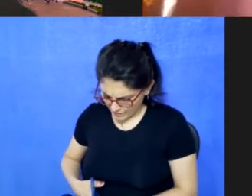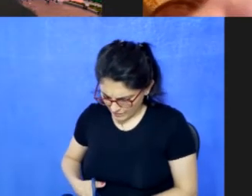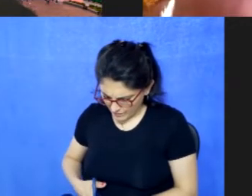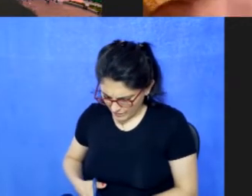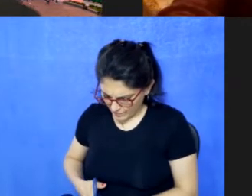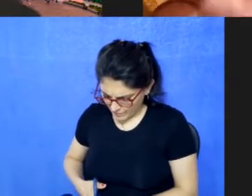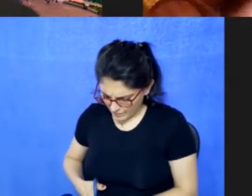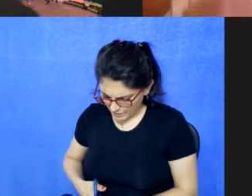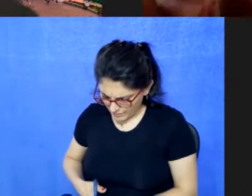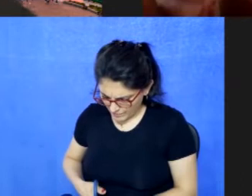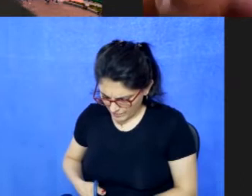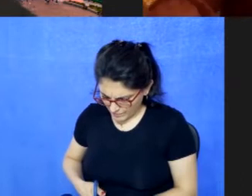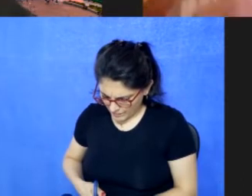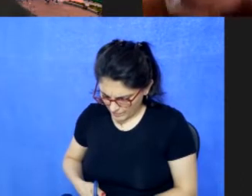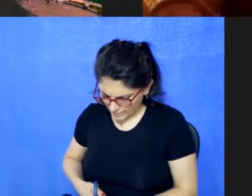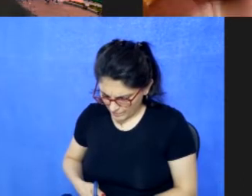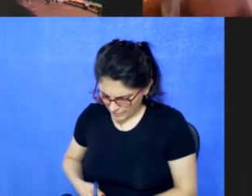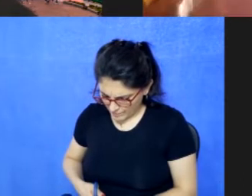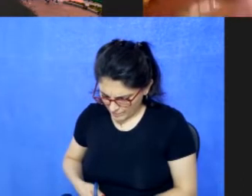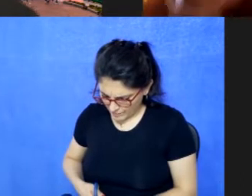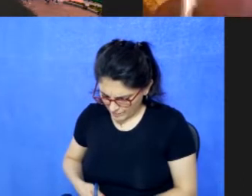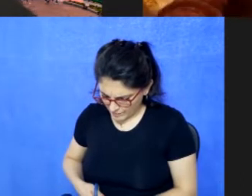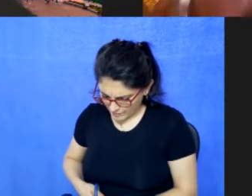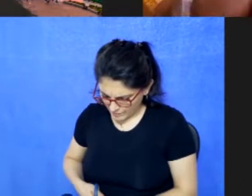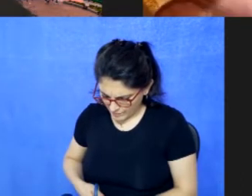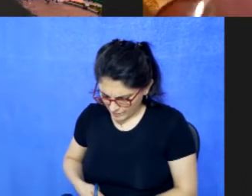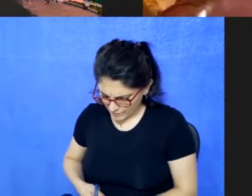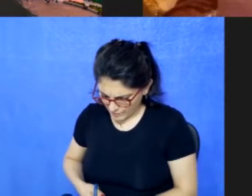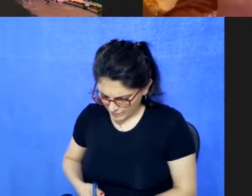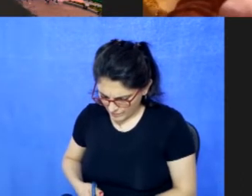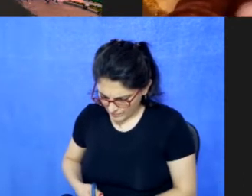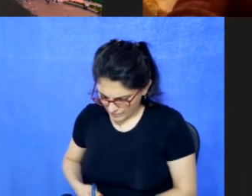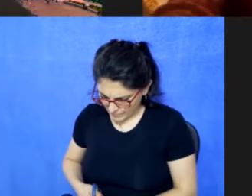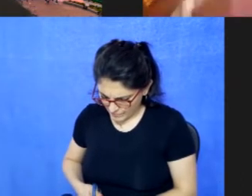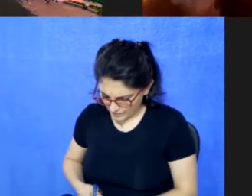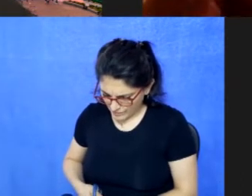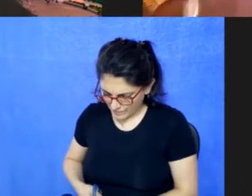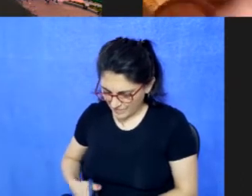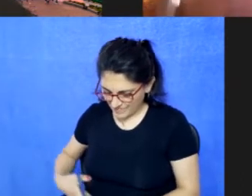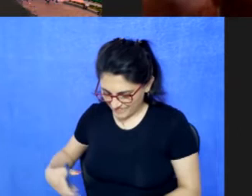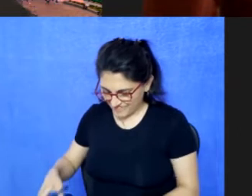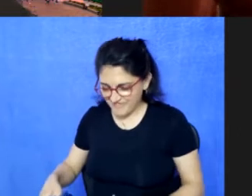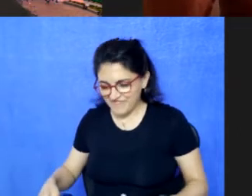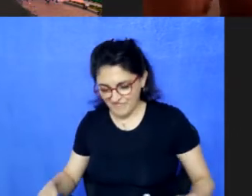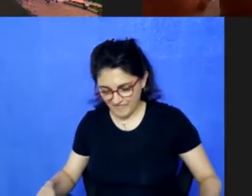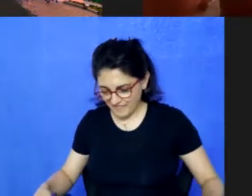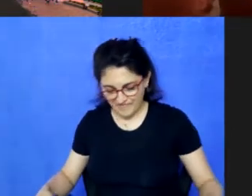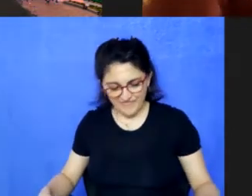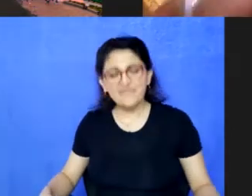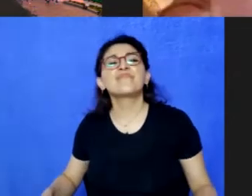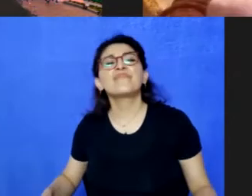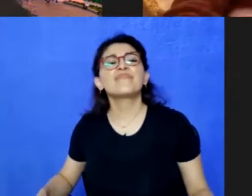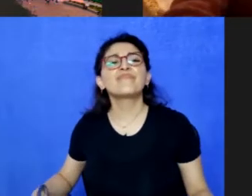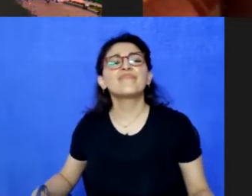vin santo, y lo pones ahí porque esperás que se ablanda. Hace tiempo a ir a